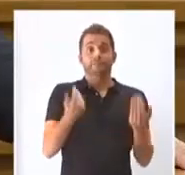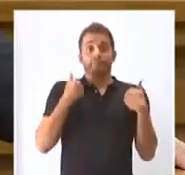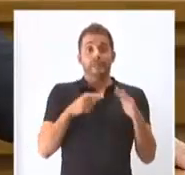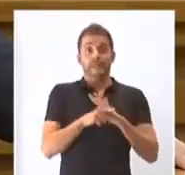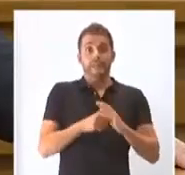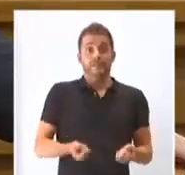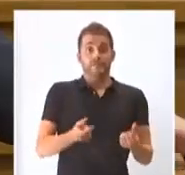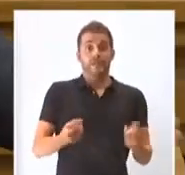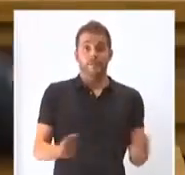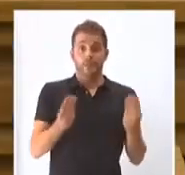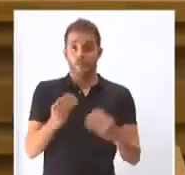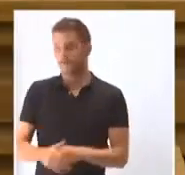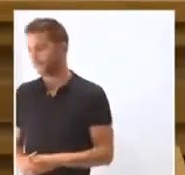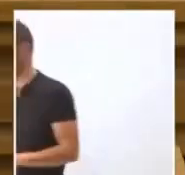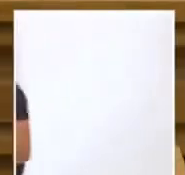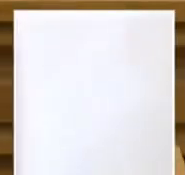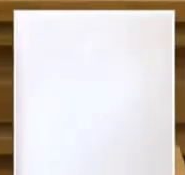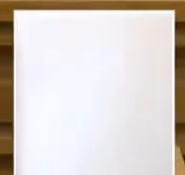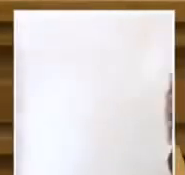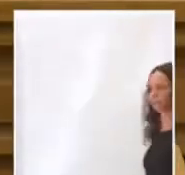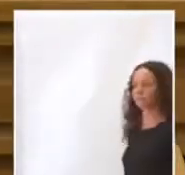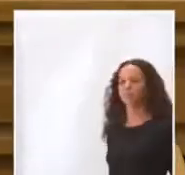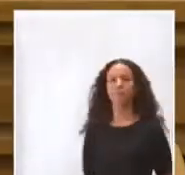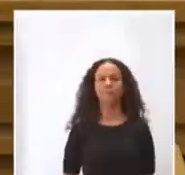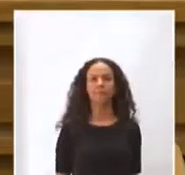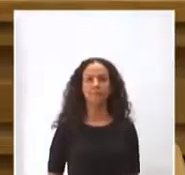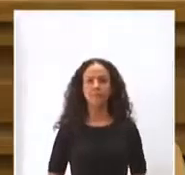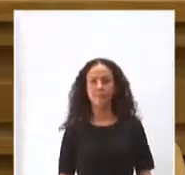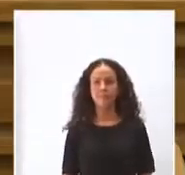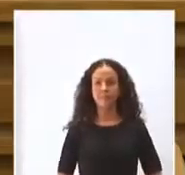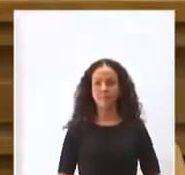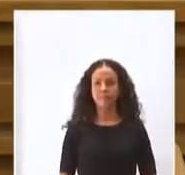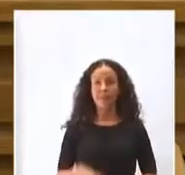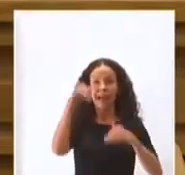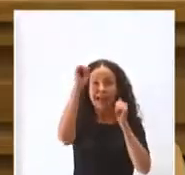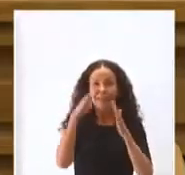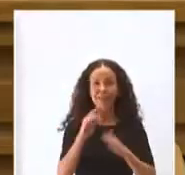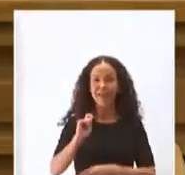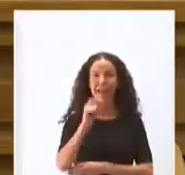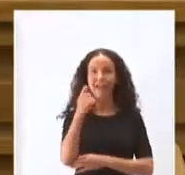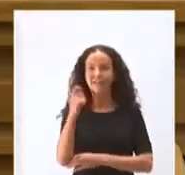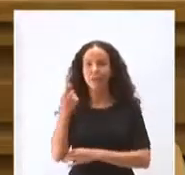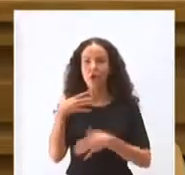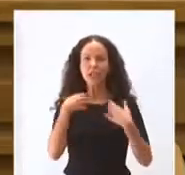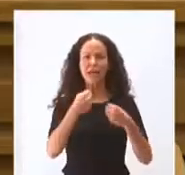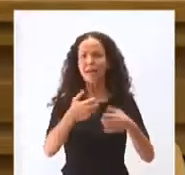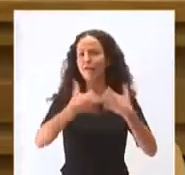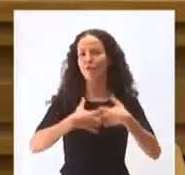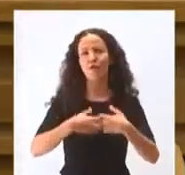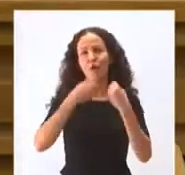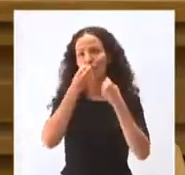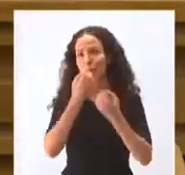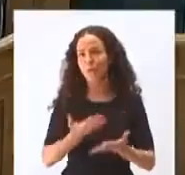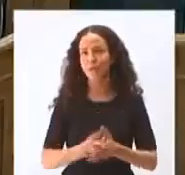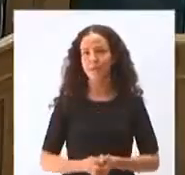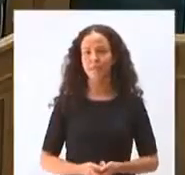incremento de la crianza de vida atender el éxito de una sanidad que funciona muy bien estoy hablando en